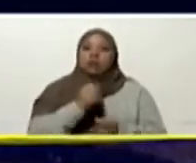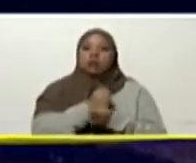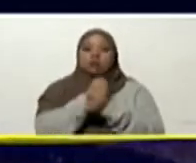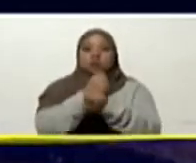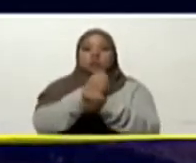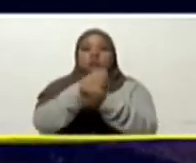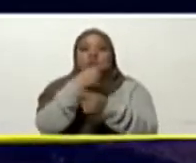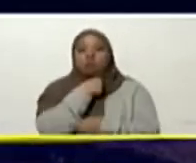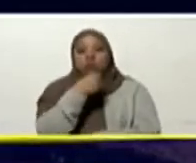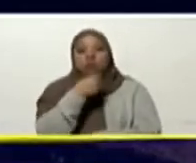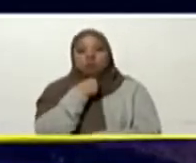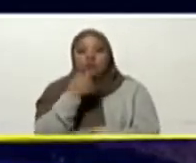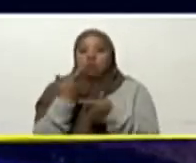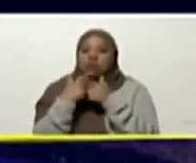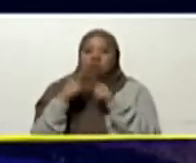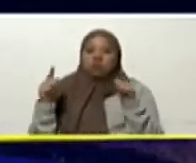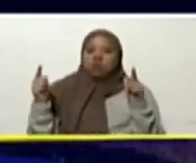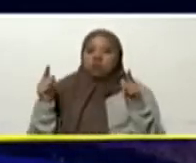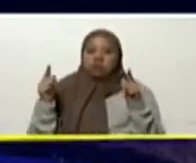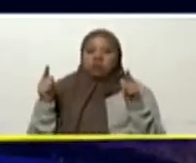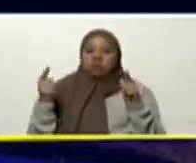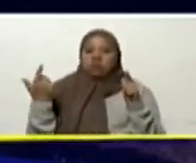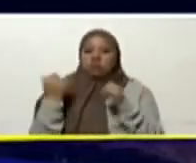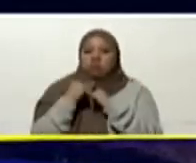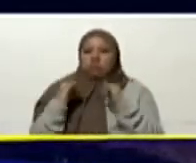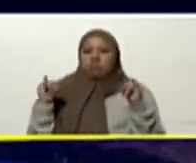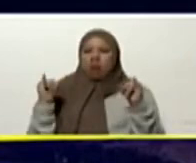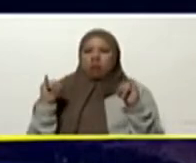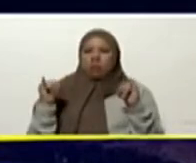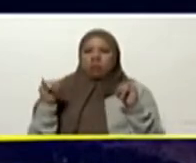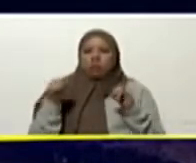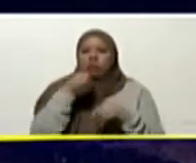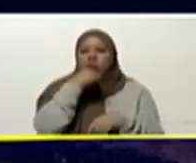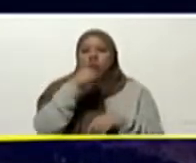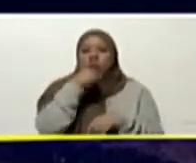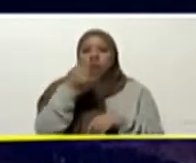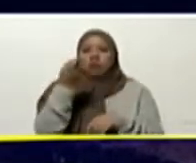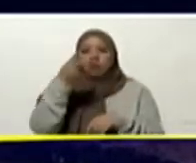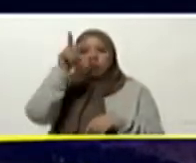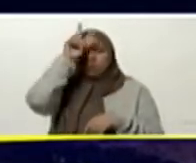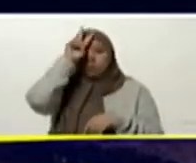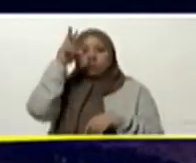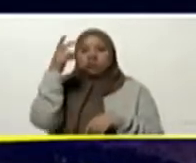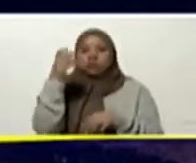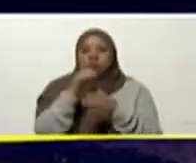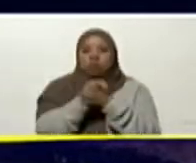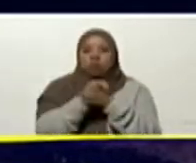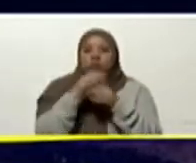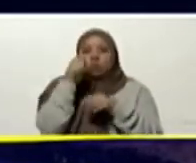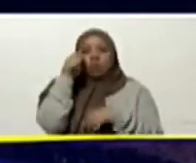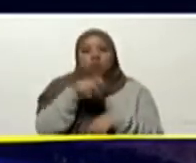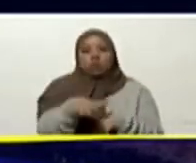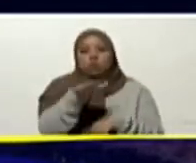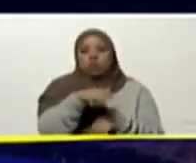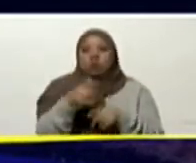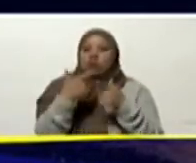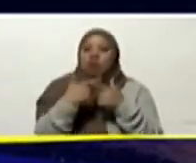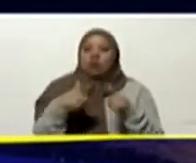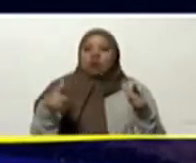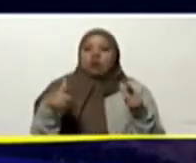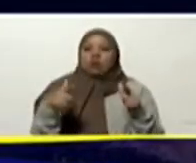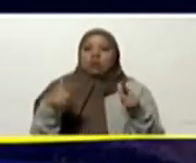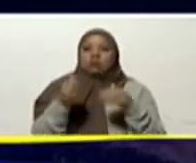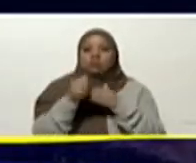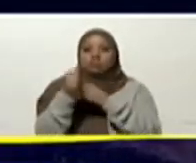y ese gusto por la libertad, por la independencia, por la solidaridad, por ser un pueblo libre, que es el